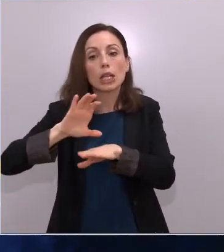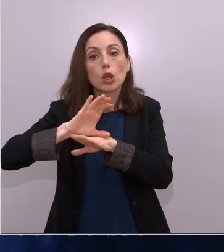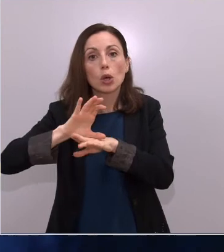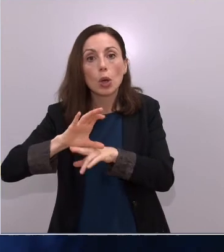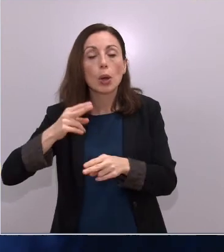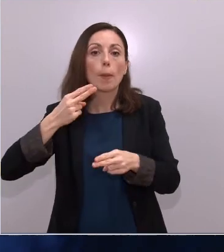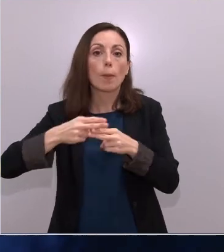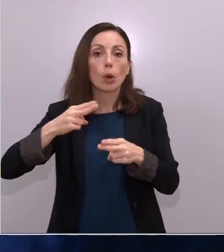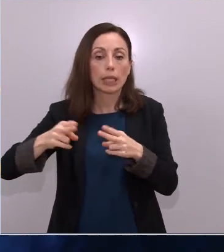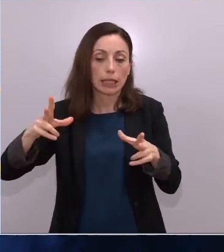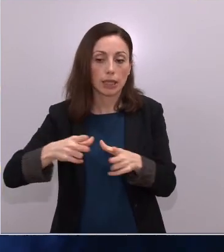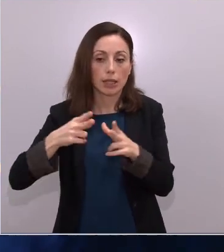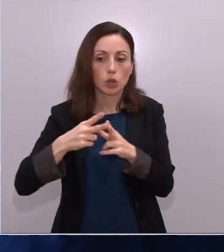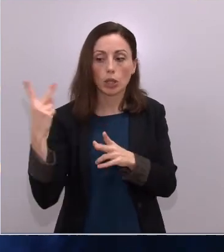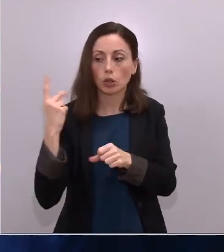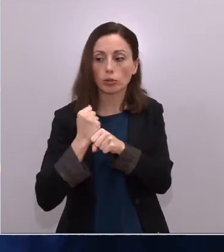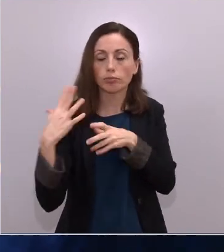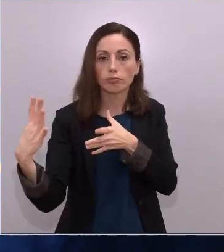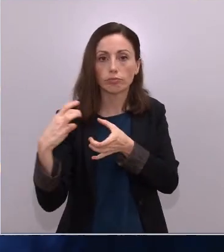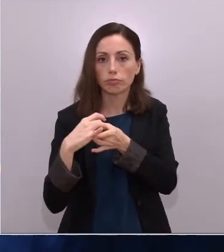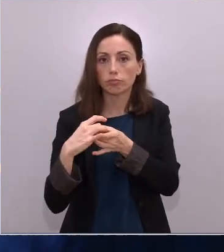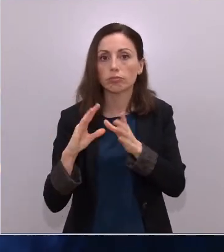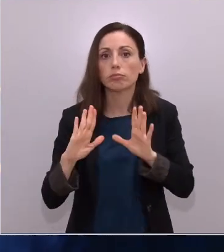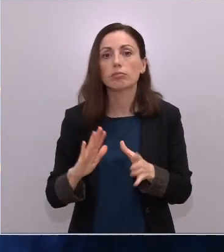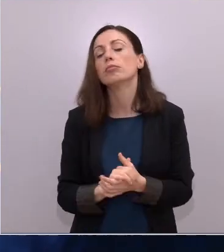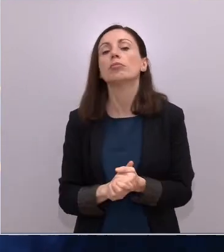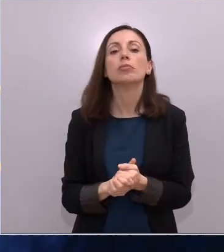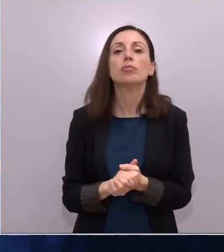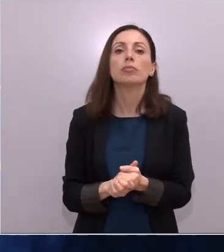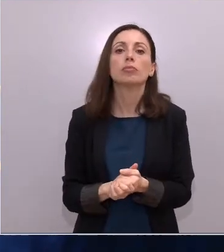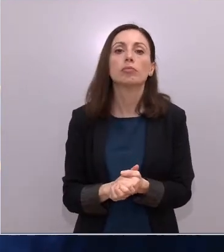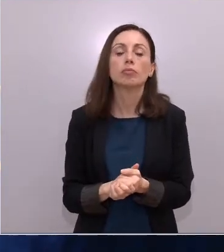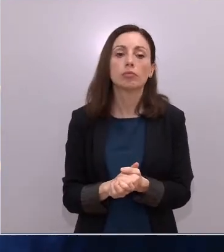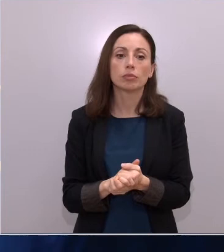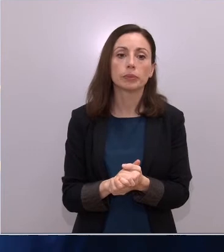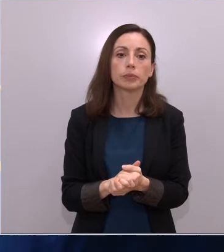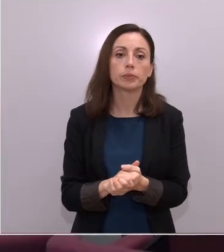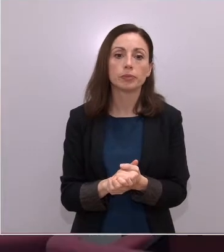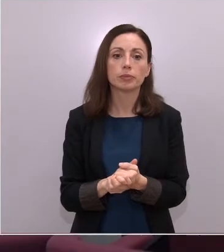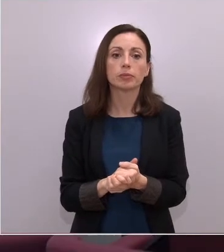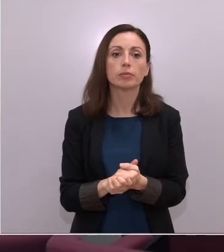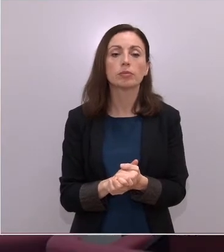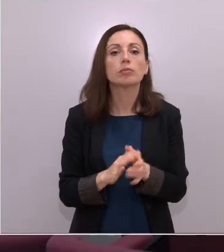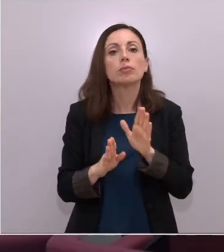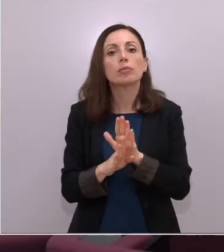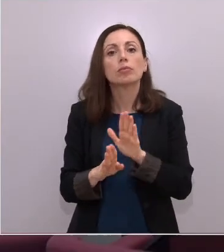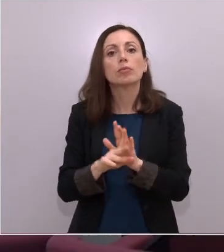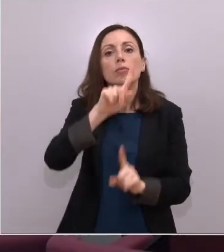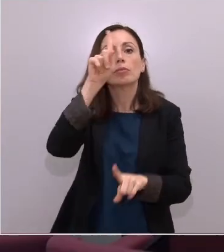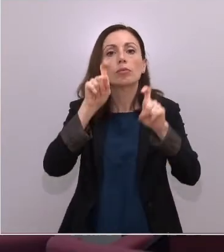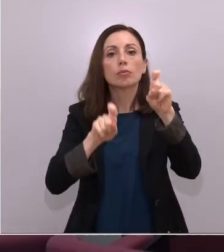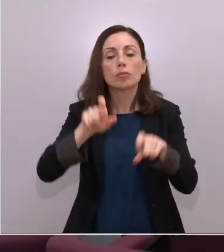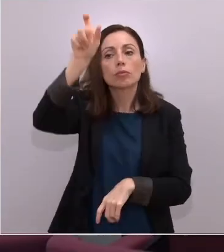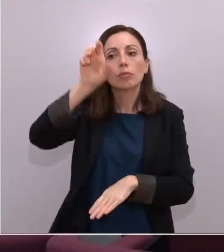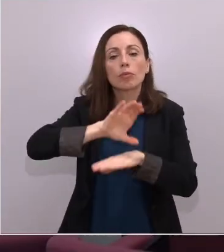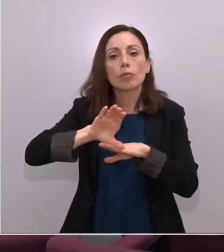Política Social, etcétera, Mujer, LGTBI y Familia. Seguimos con preguntas para el consejero,